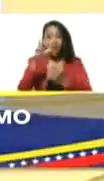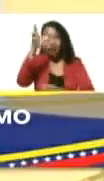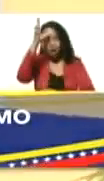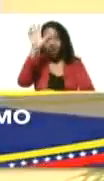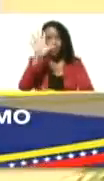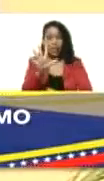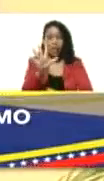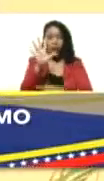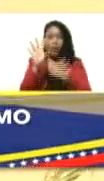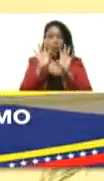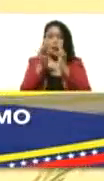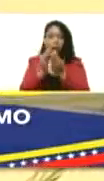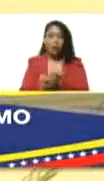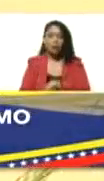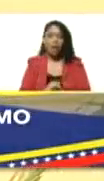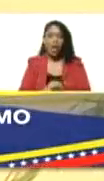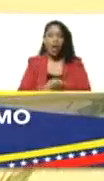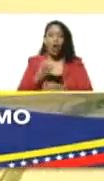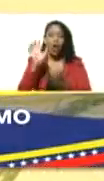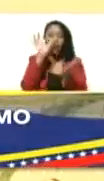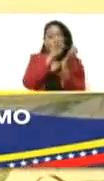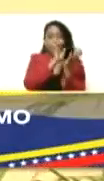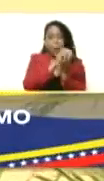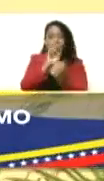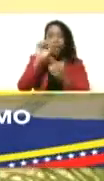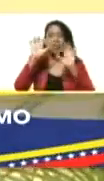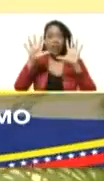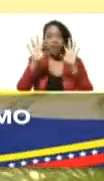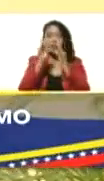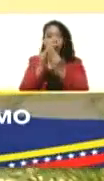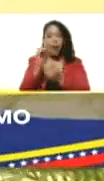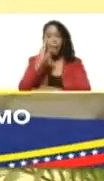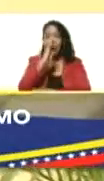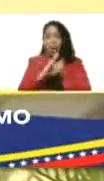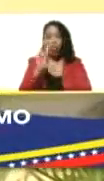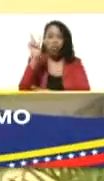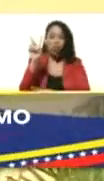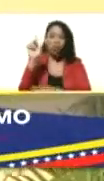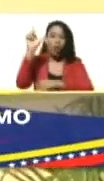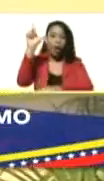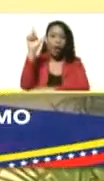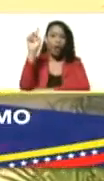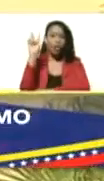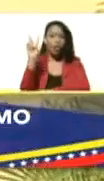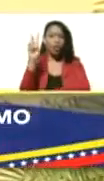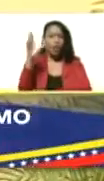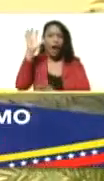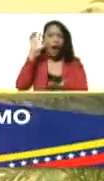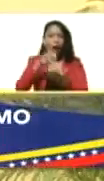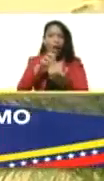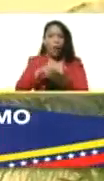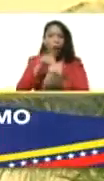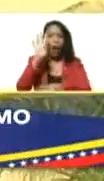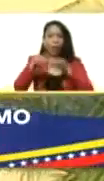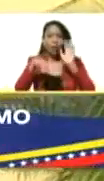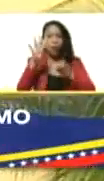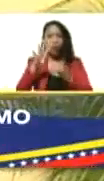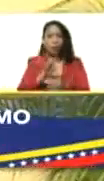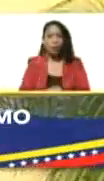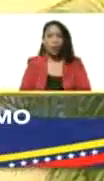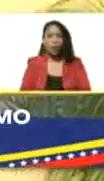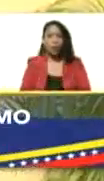5 familias, Nueva Esparta, 10 familias, Barinas, 2, Lara, 2, Aragua, 14 y Miranda,